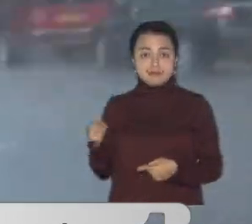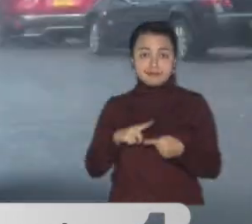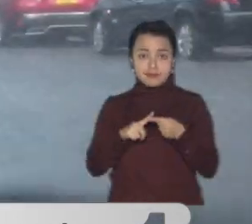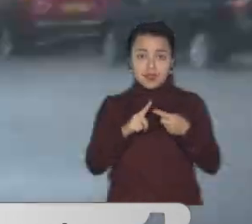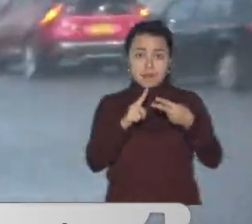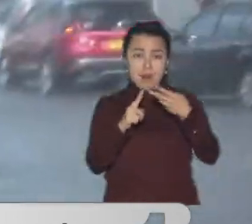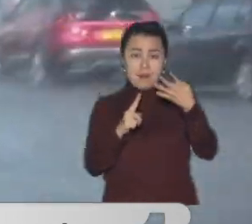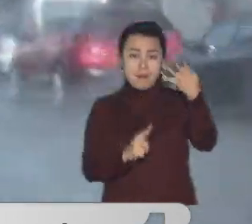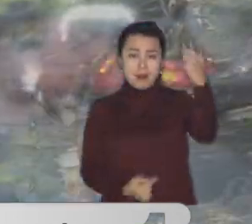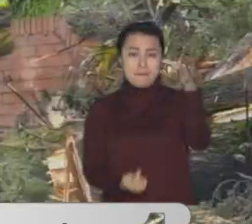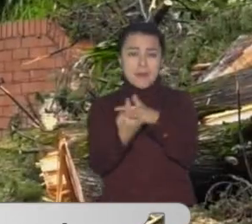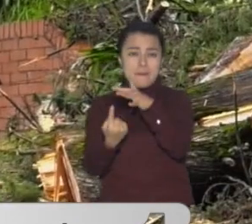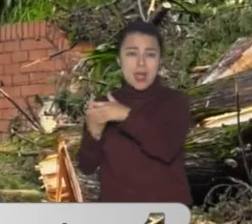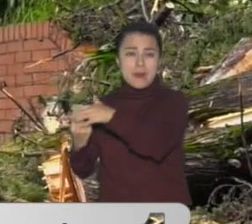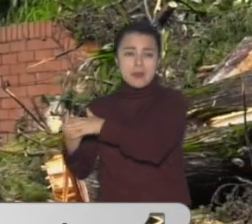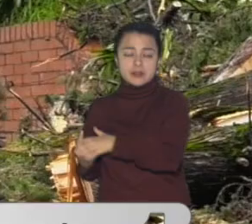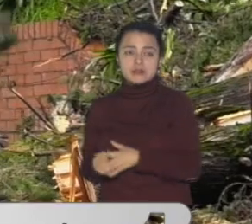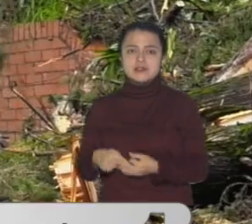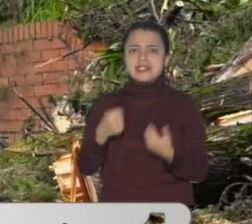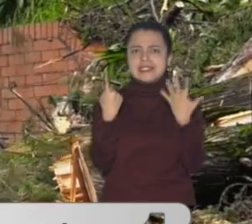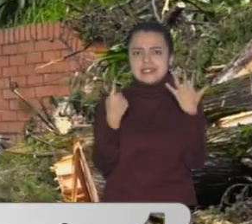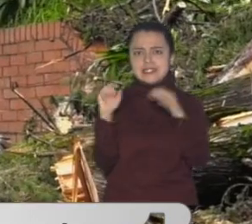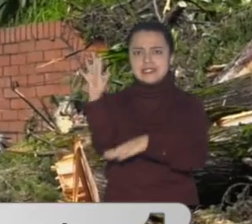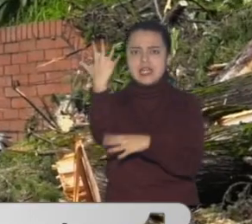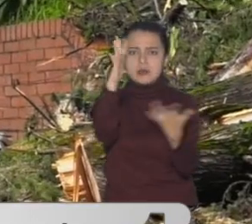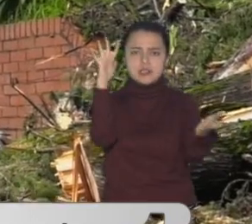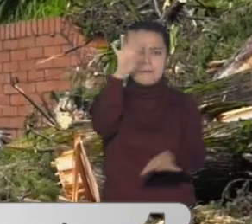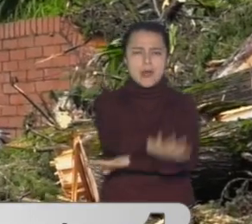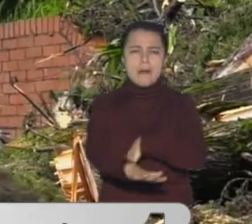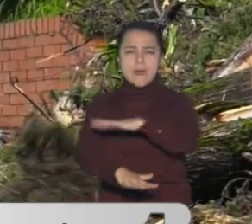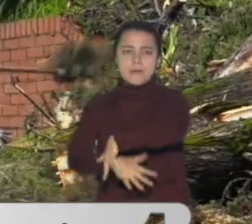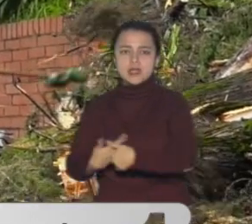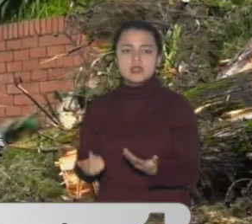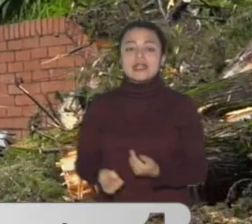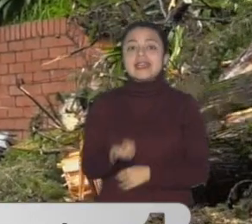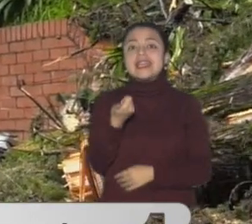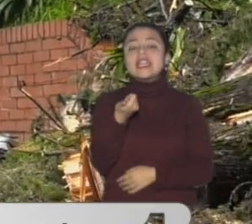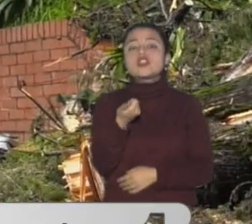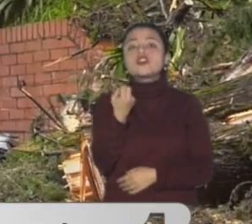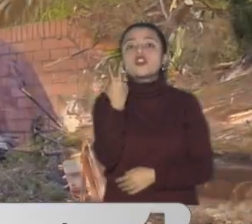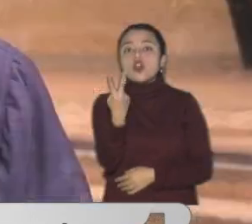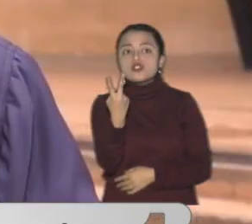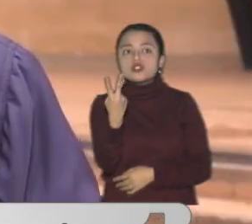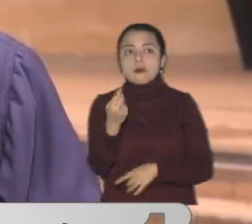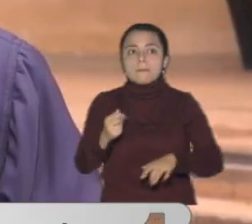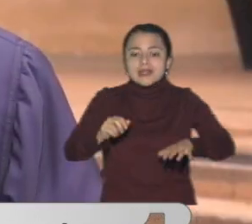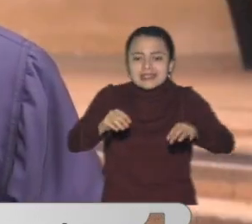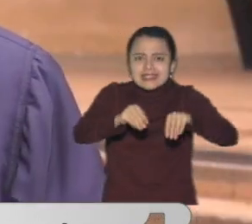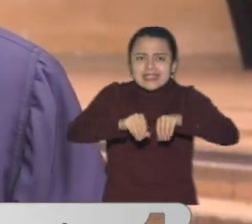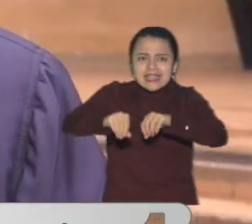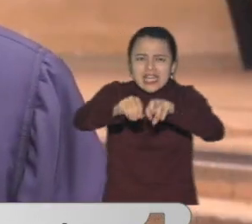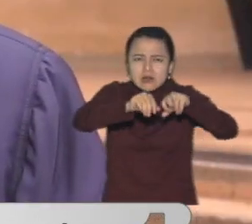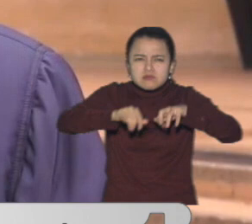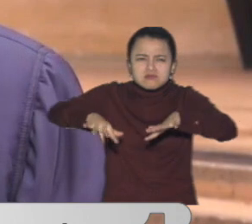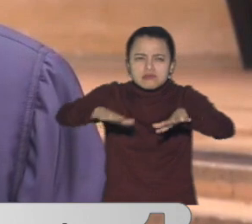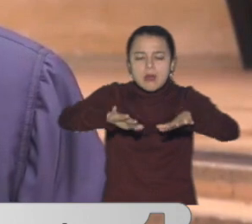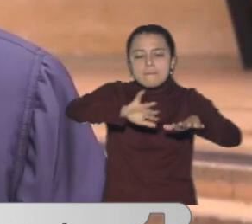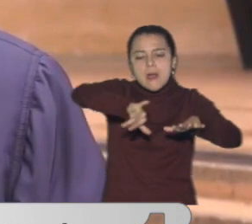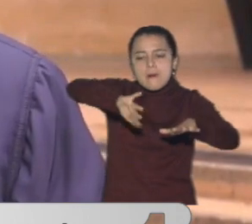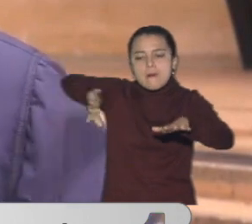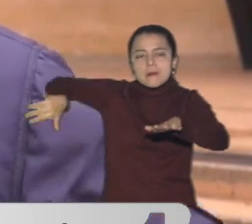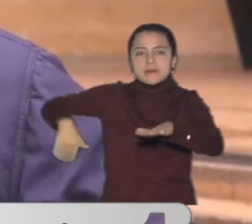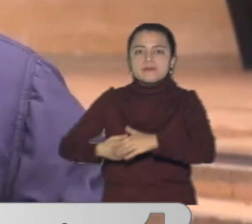las precipitaciones recientes. 6 árboles caídos y 2 remociones en masa. Las localidades más afectadas en esta temporada han